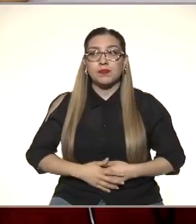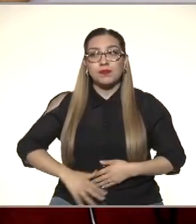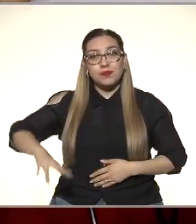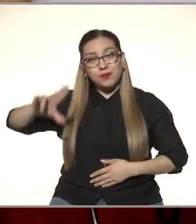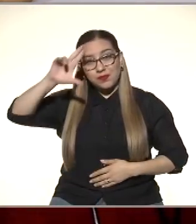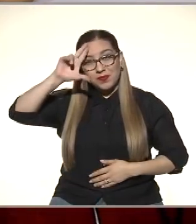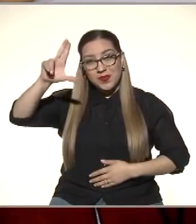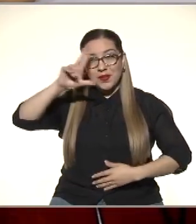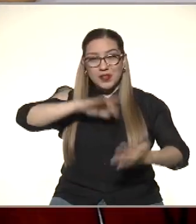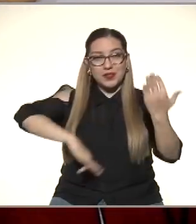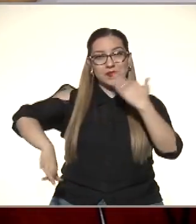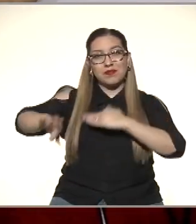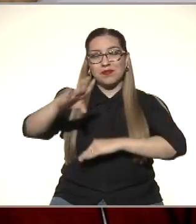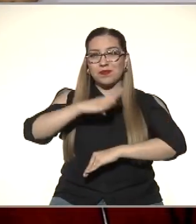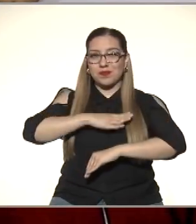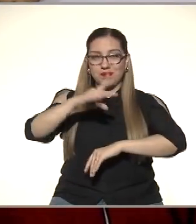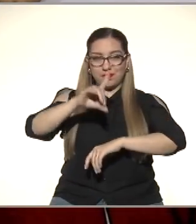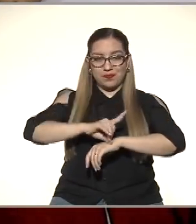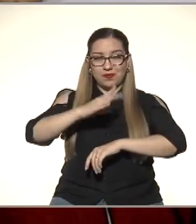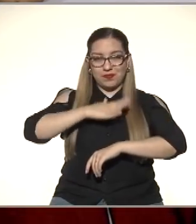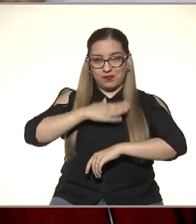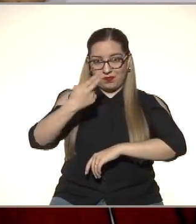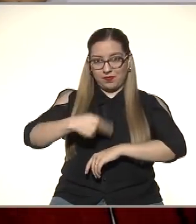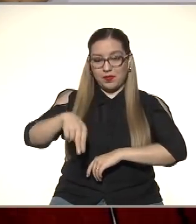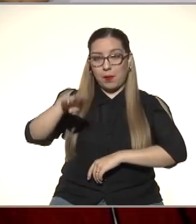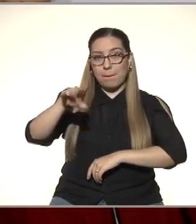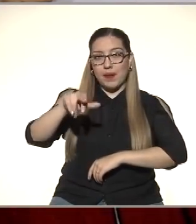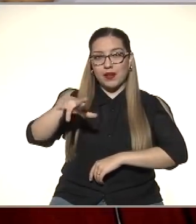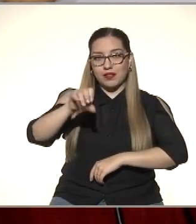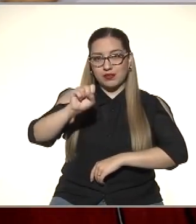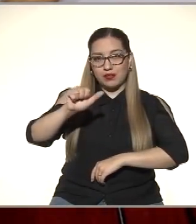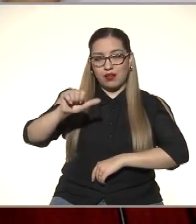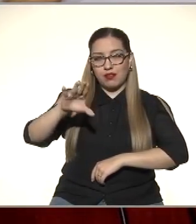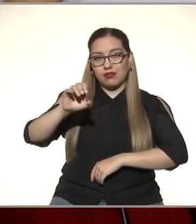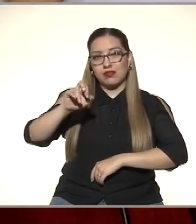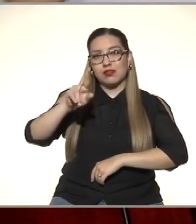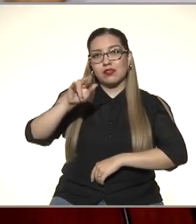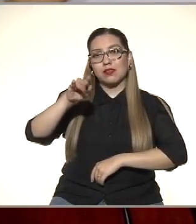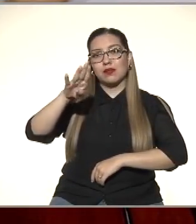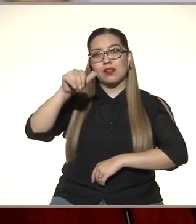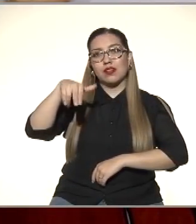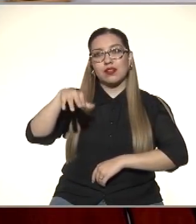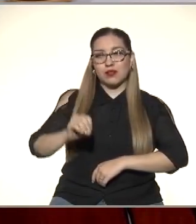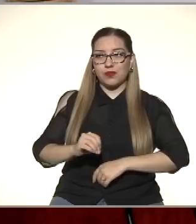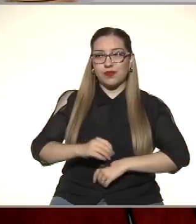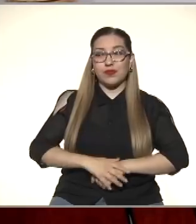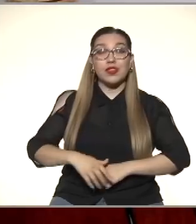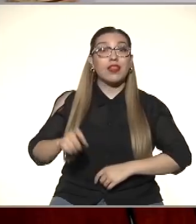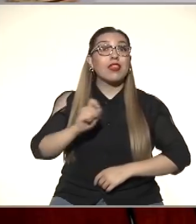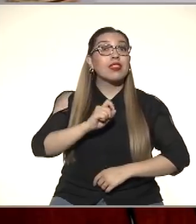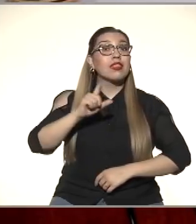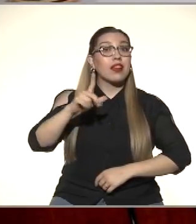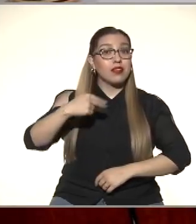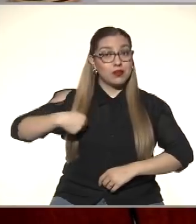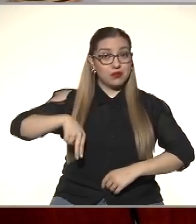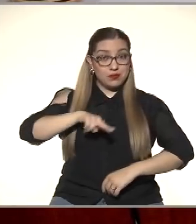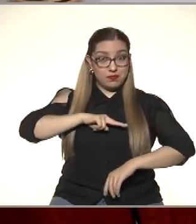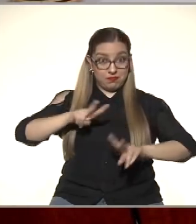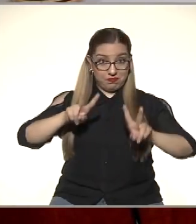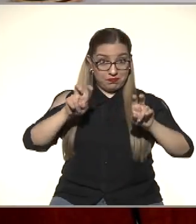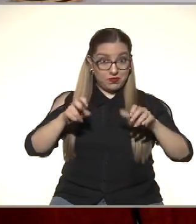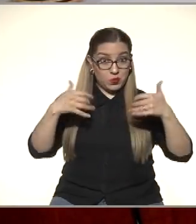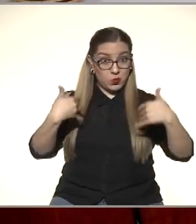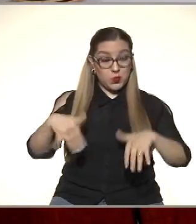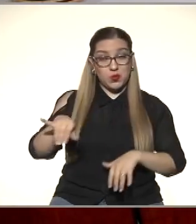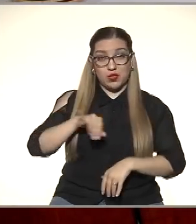Hola, ¿qué tal? Muy buenos días. Yo soy Marisa Escribano. Muchas gracias por estar con nosotros esta mañana. ¿Qué tal nuestro tema? Fíjese que muchas